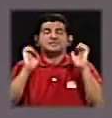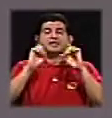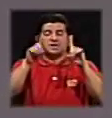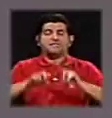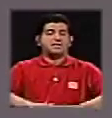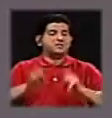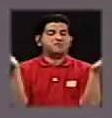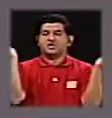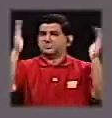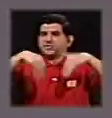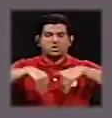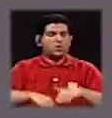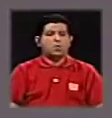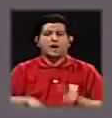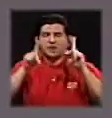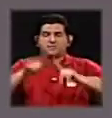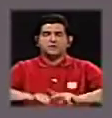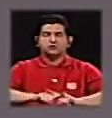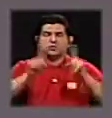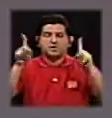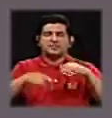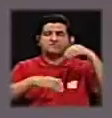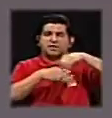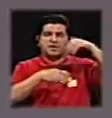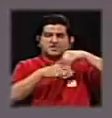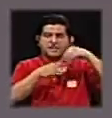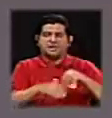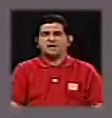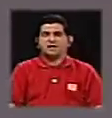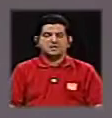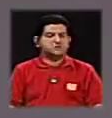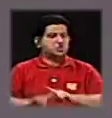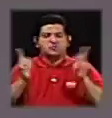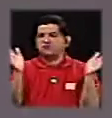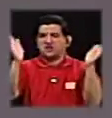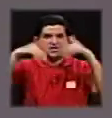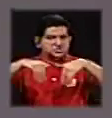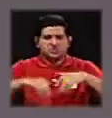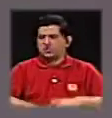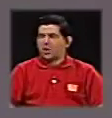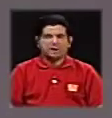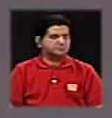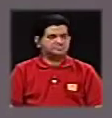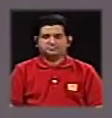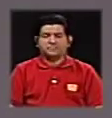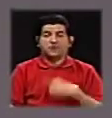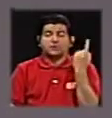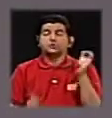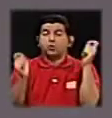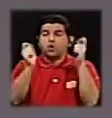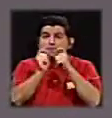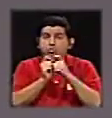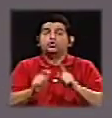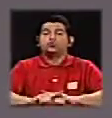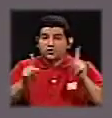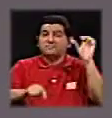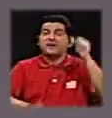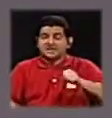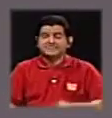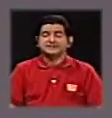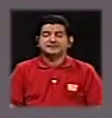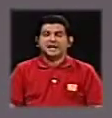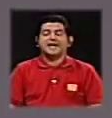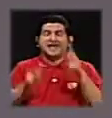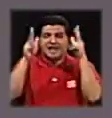hay diferencias, personas con distinto ingreso subjetivo no hay diferencias. El único punto donde hay diferencias es respecto a